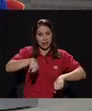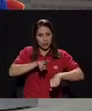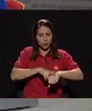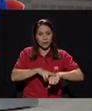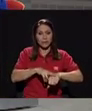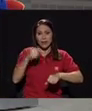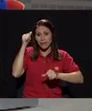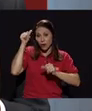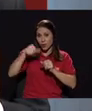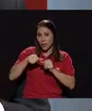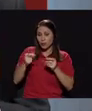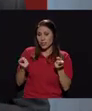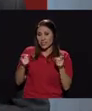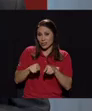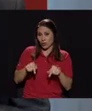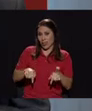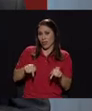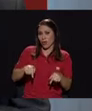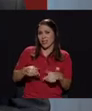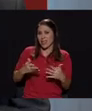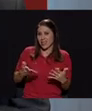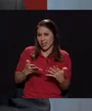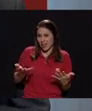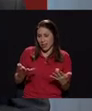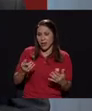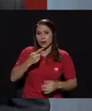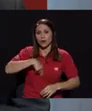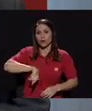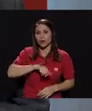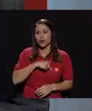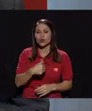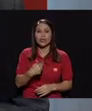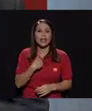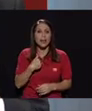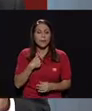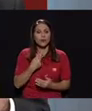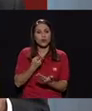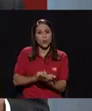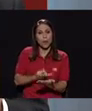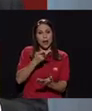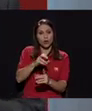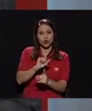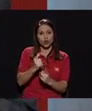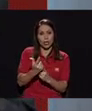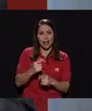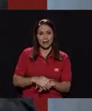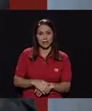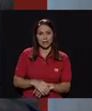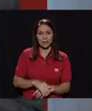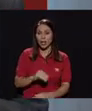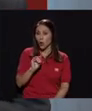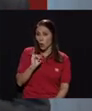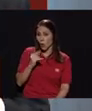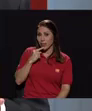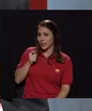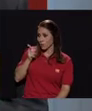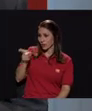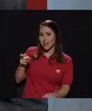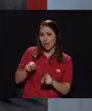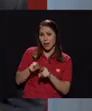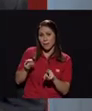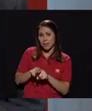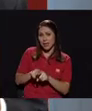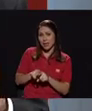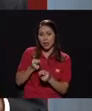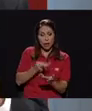que aquí lo que está sucediendo, como lo planteaba Maureen, es que tenemos un valor social, y bueno, usted también lo decía ahora, tenemos un valor social